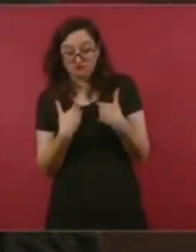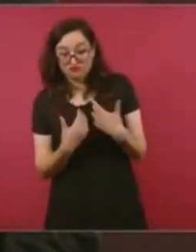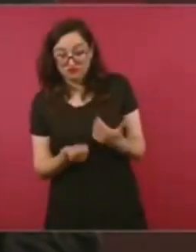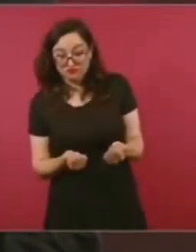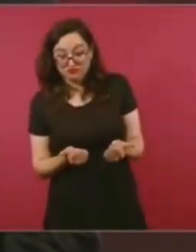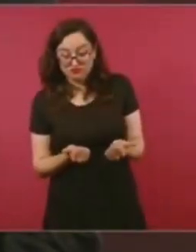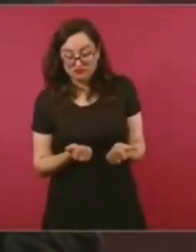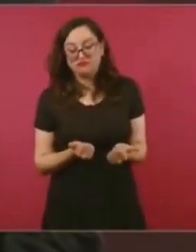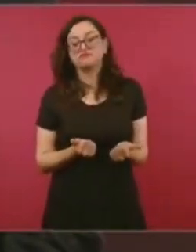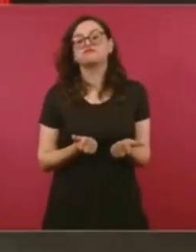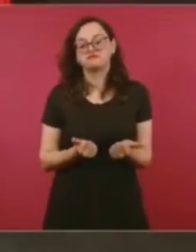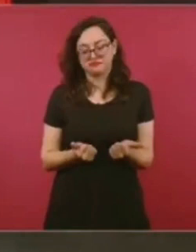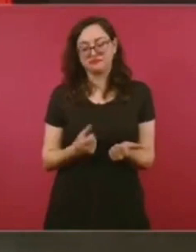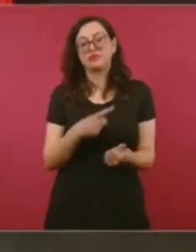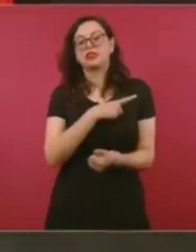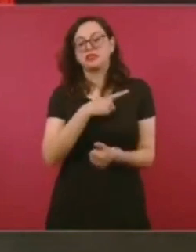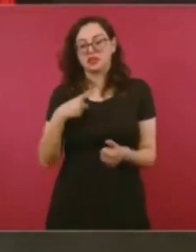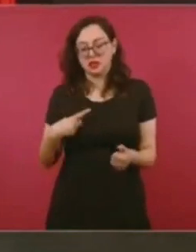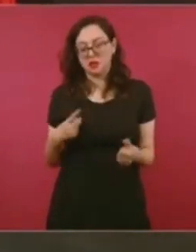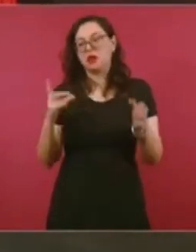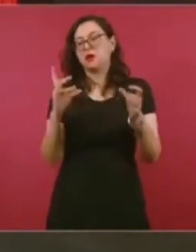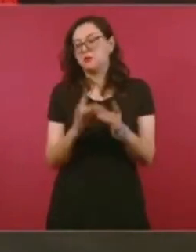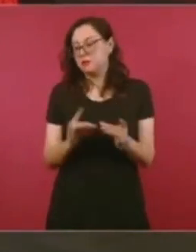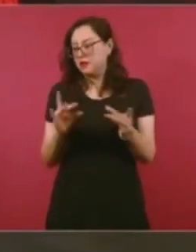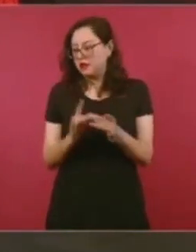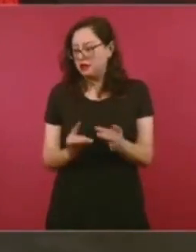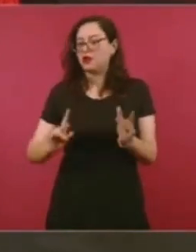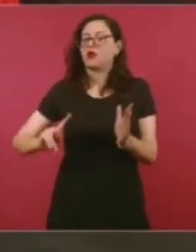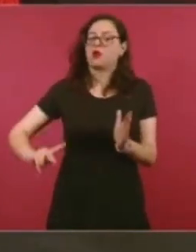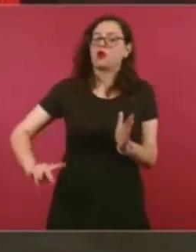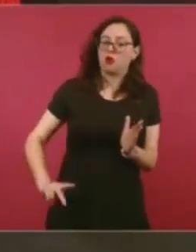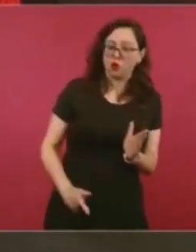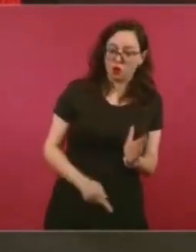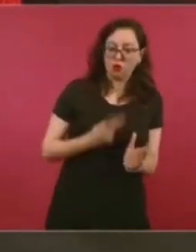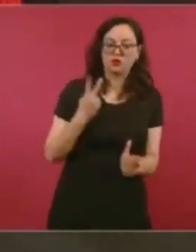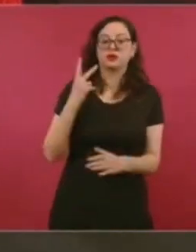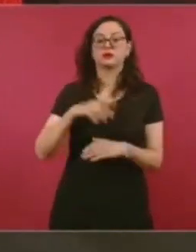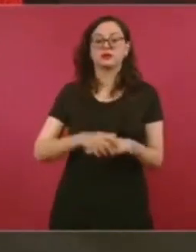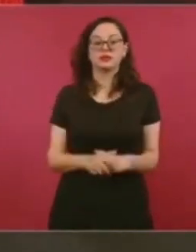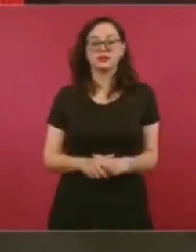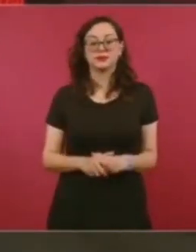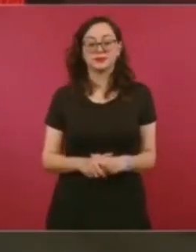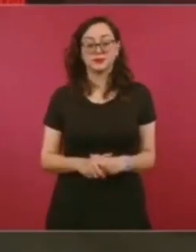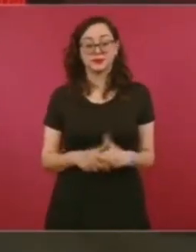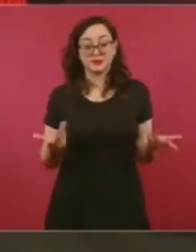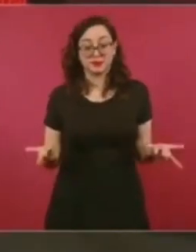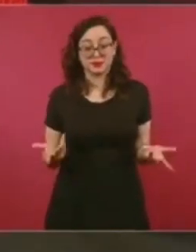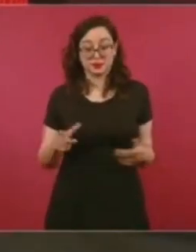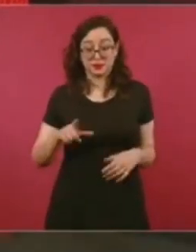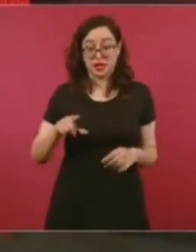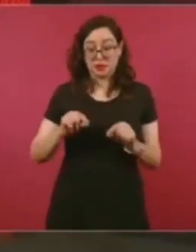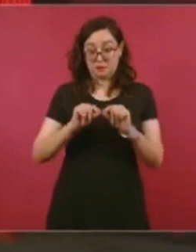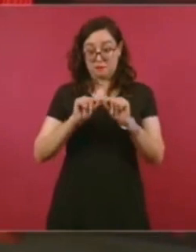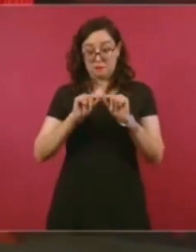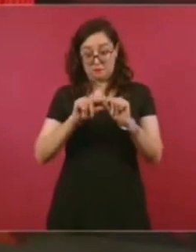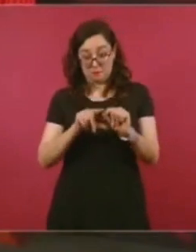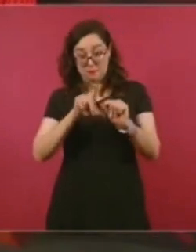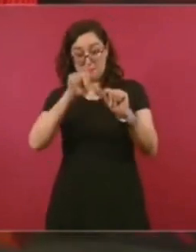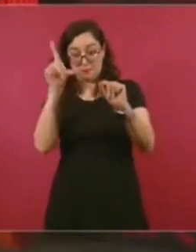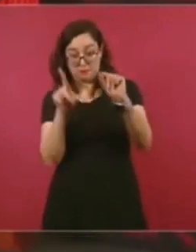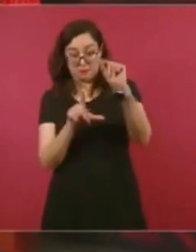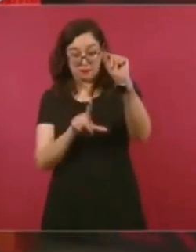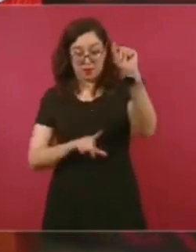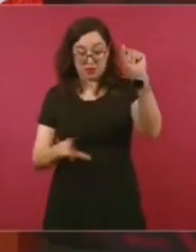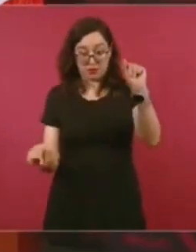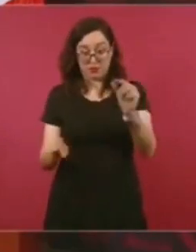Amigas y amigos de 4t México Les traigo una noticia impactante nuestro presidente Andrés Manuel López